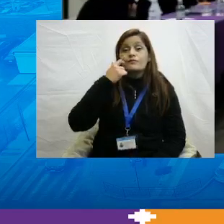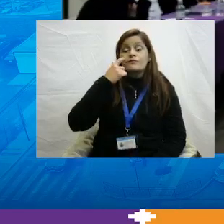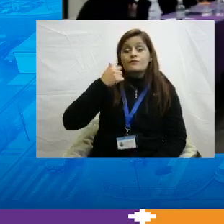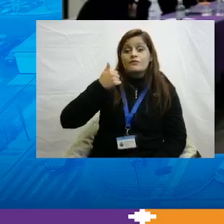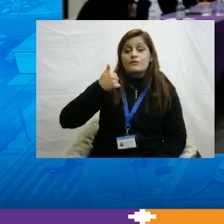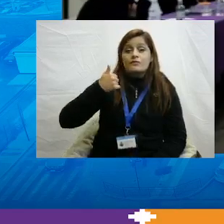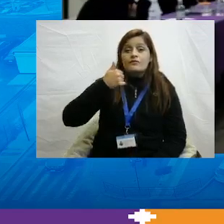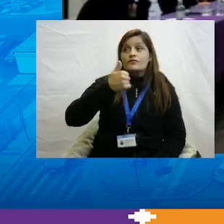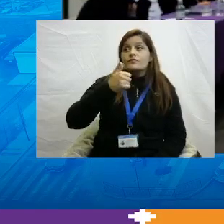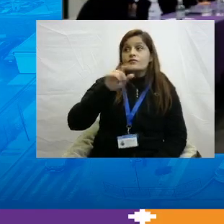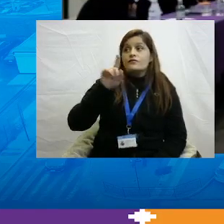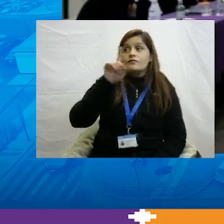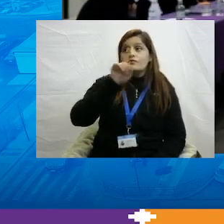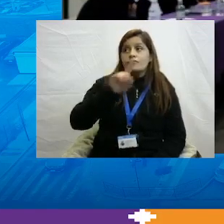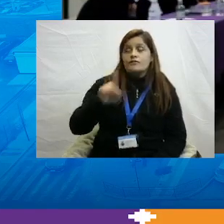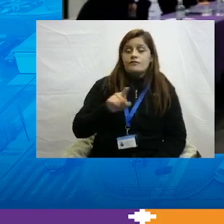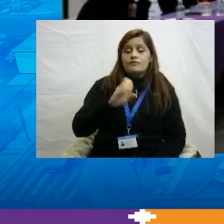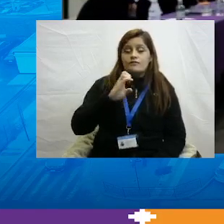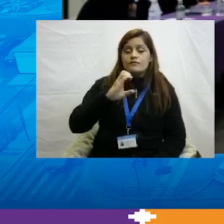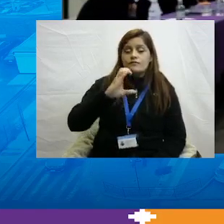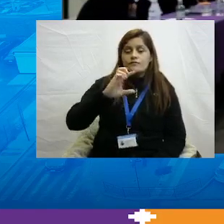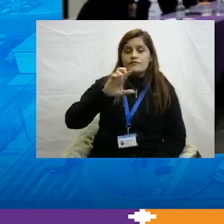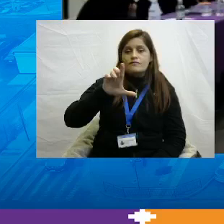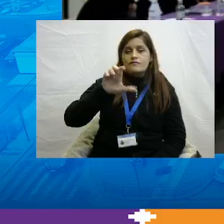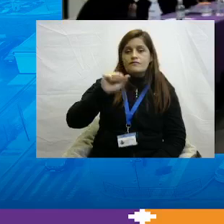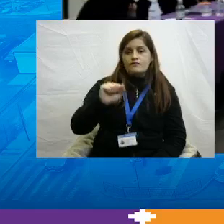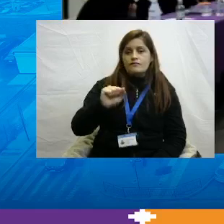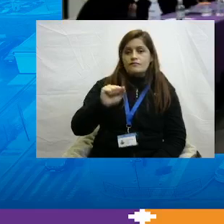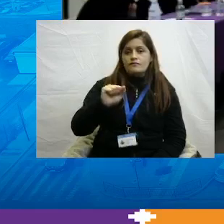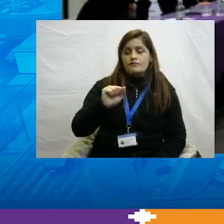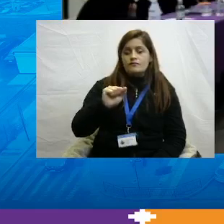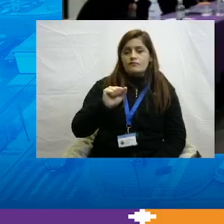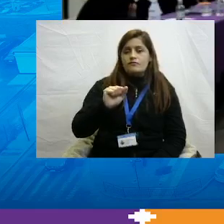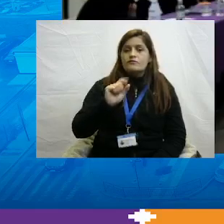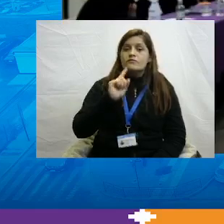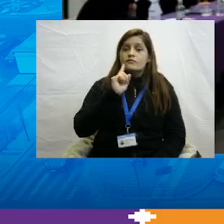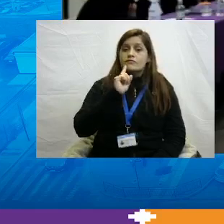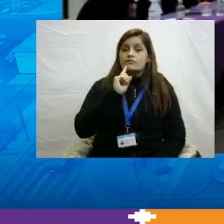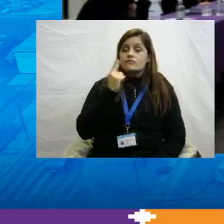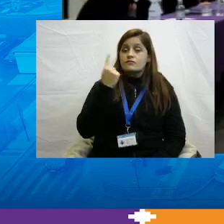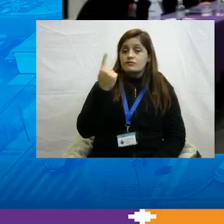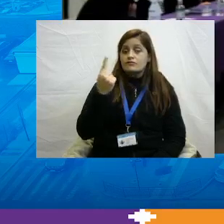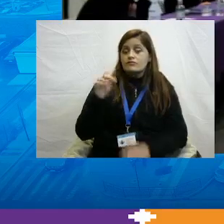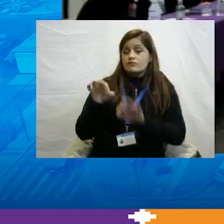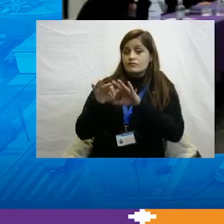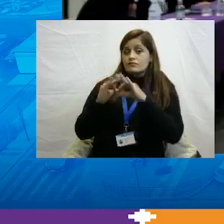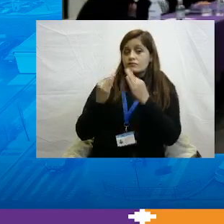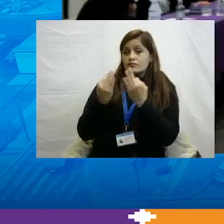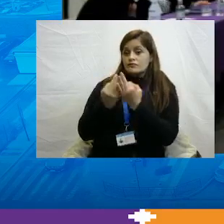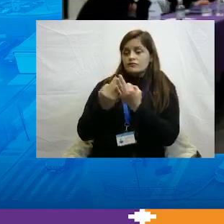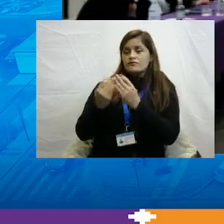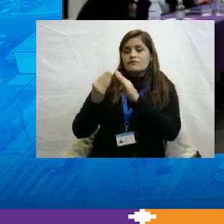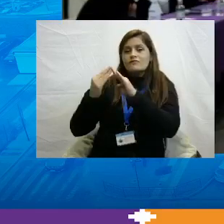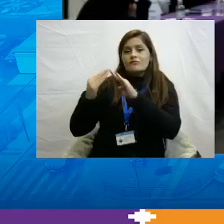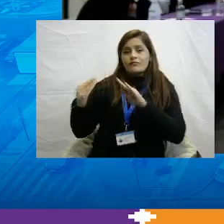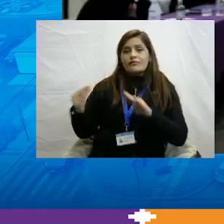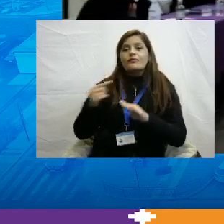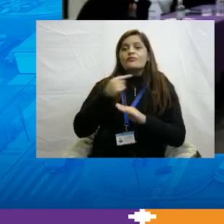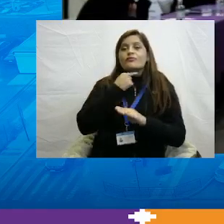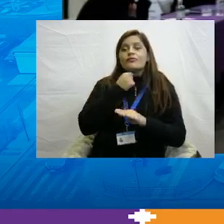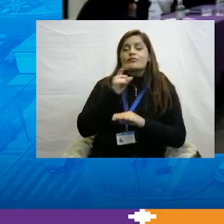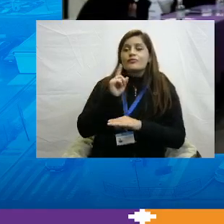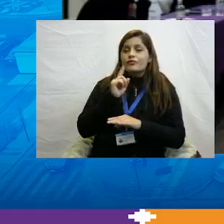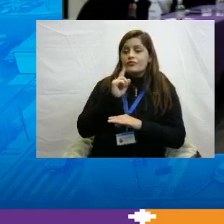No entiendo la consulta, alcaldesa. Sí, el concejal plantea que hay una organización, la Junta de Vecinos, si no me equivoco, que ha querido tener el